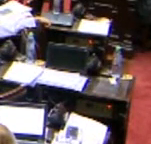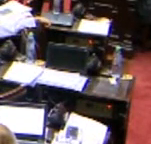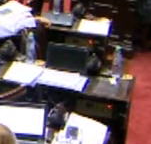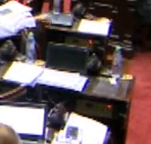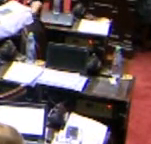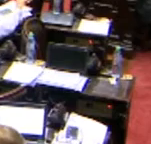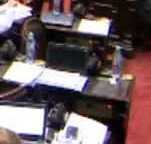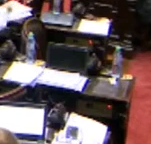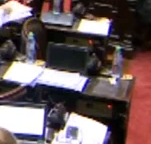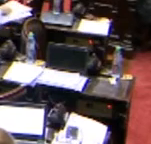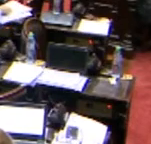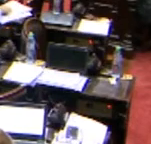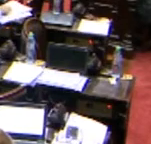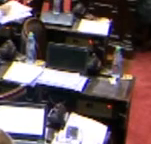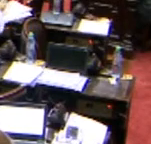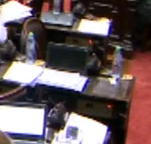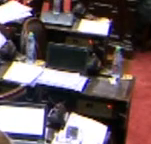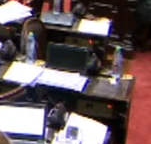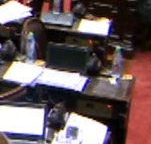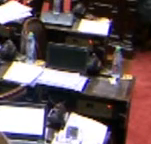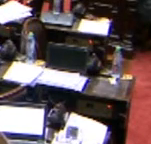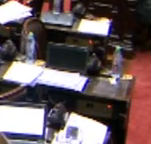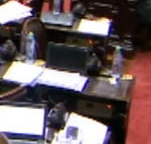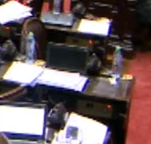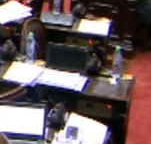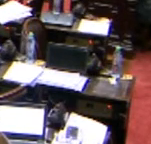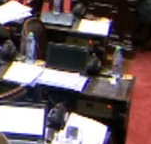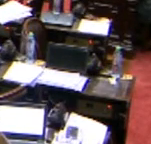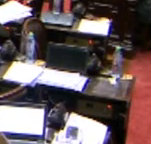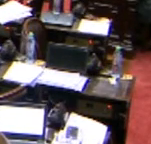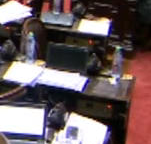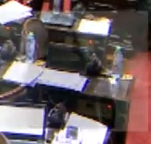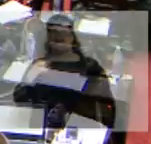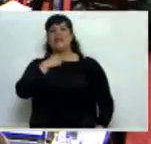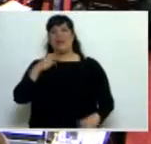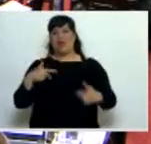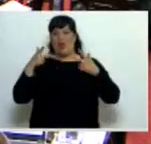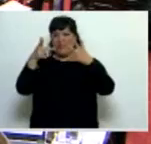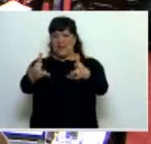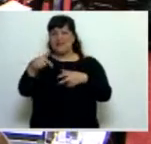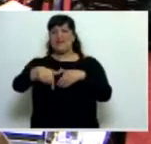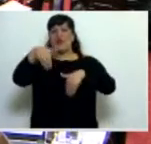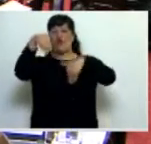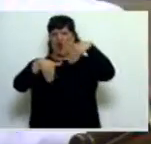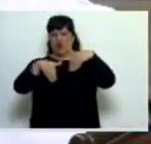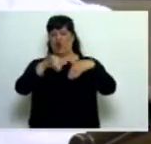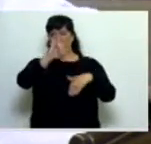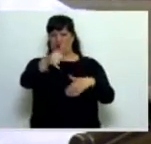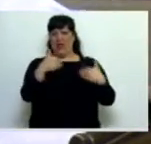Señora Presidenta, quiero adelantar mi voto positivo a